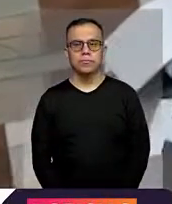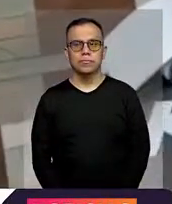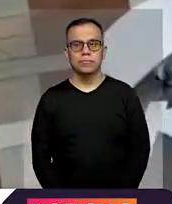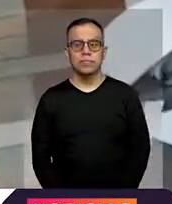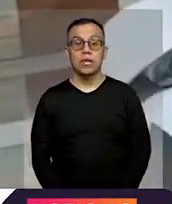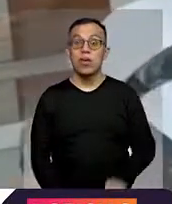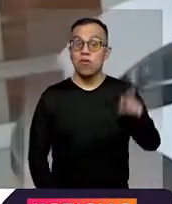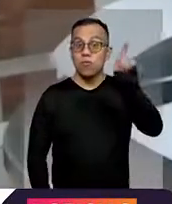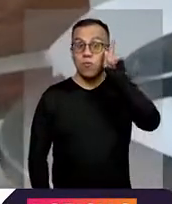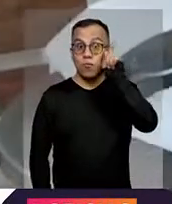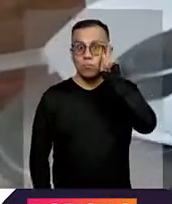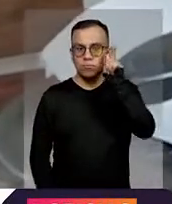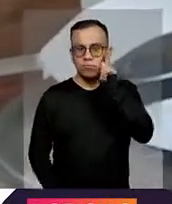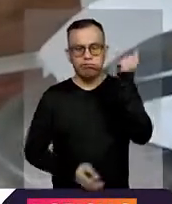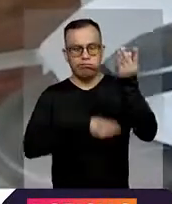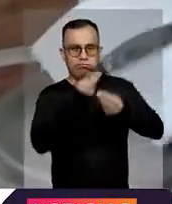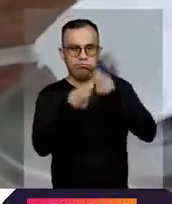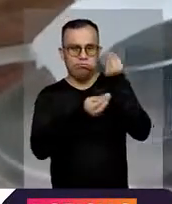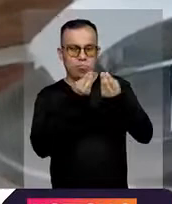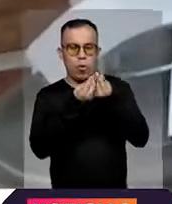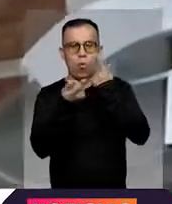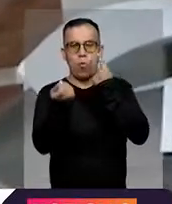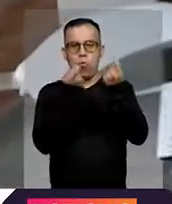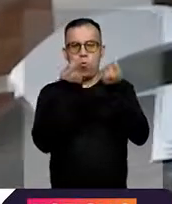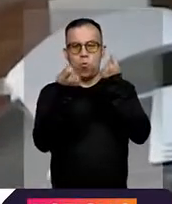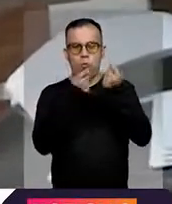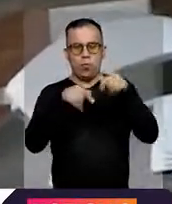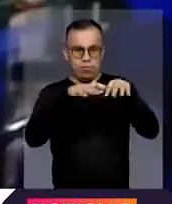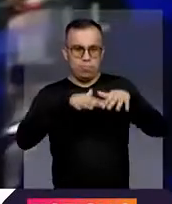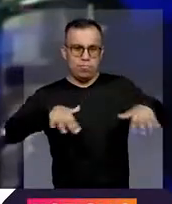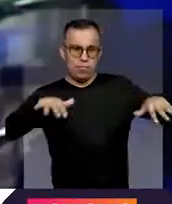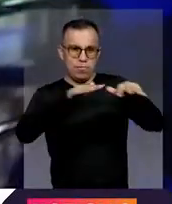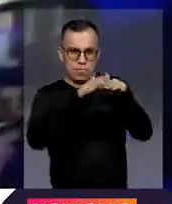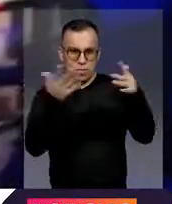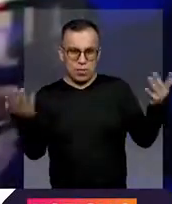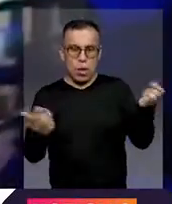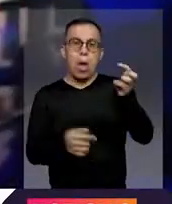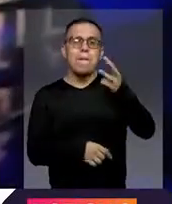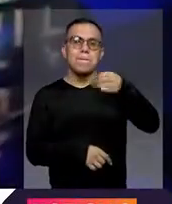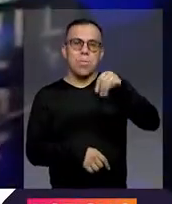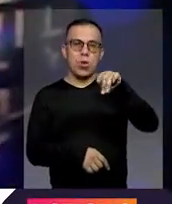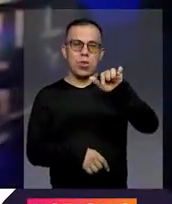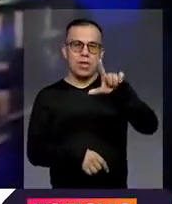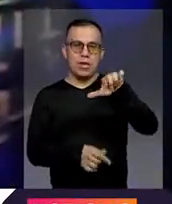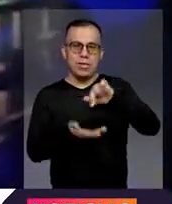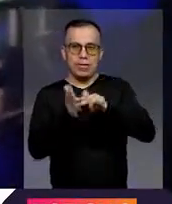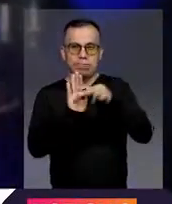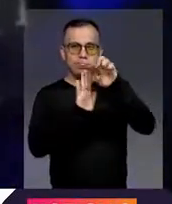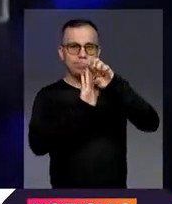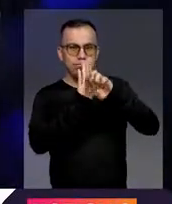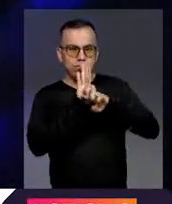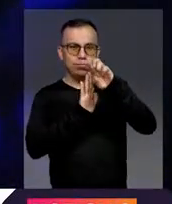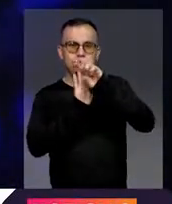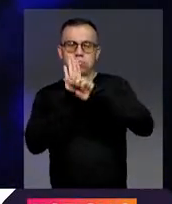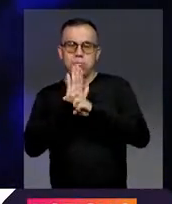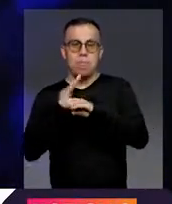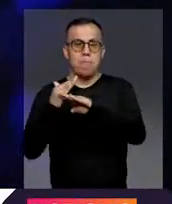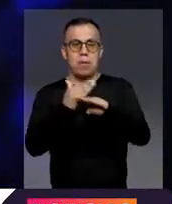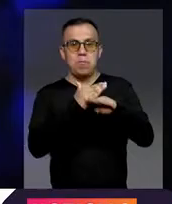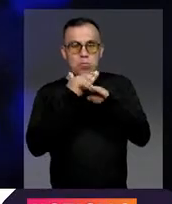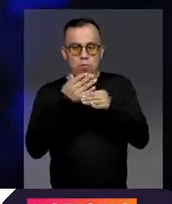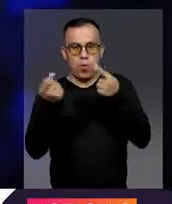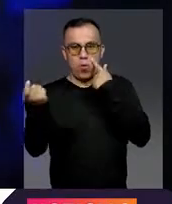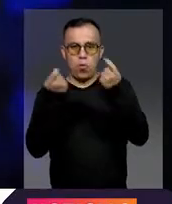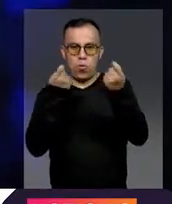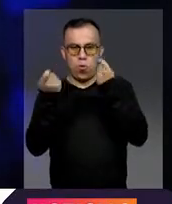En Fontibón se realizó un operativo de control en la zona rosa de Modelia, verificando el control de los protocolos biosanitarios y